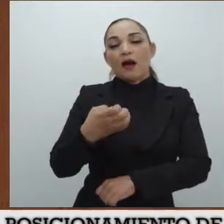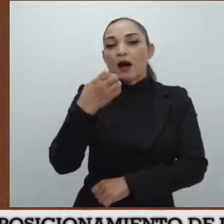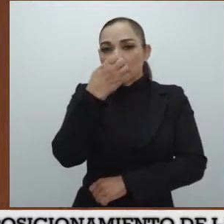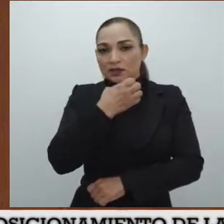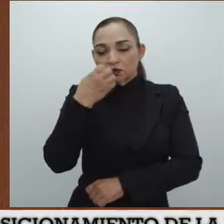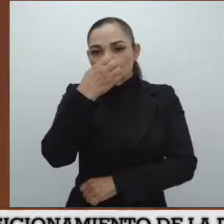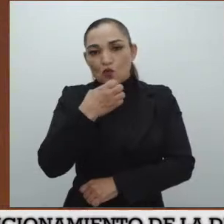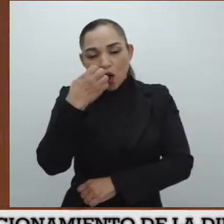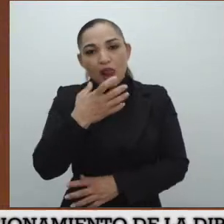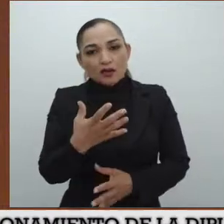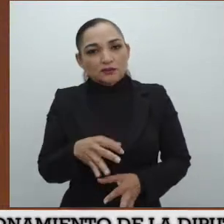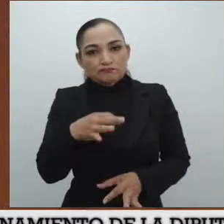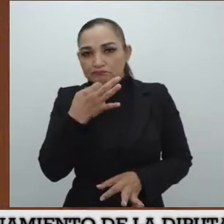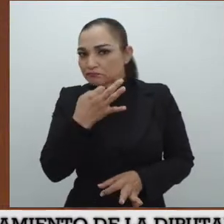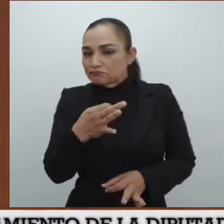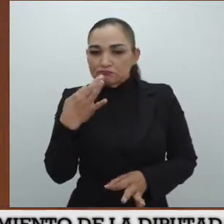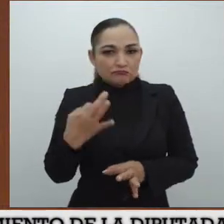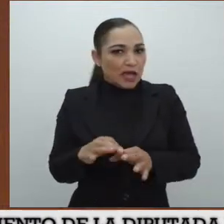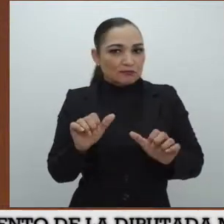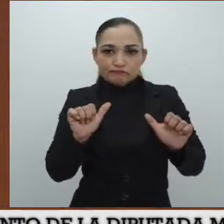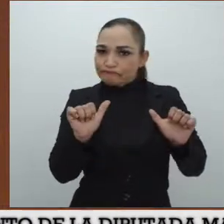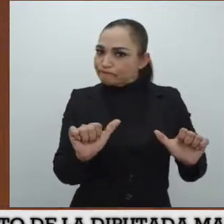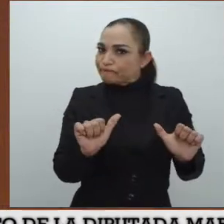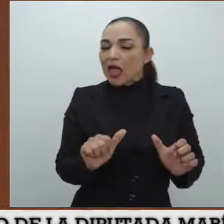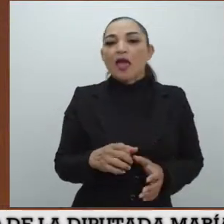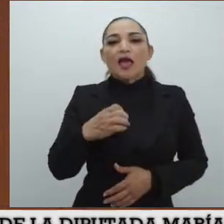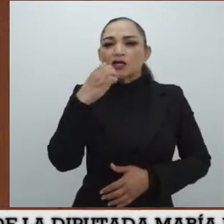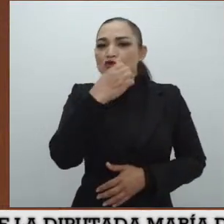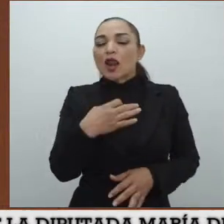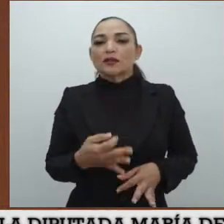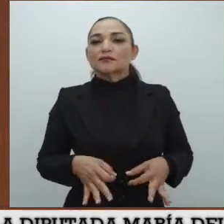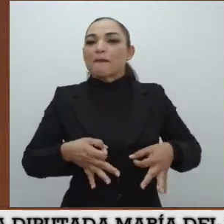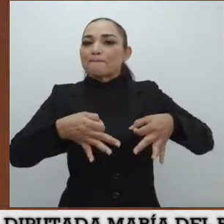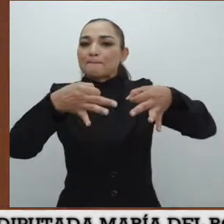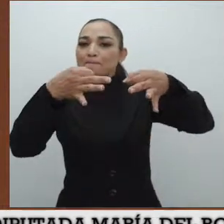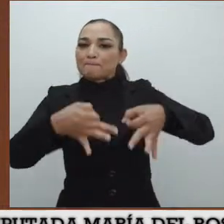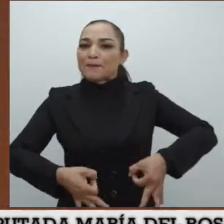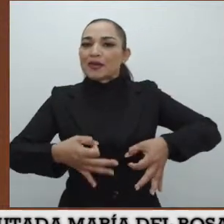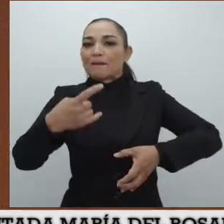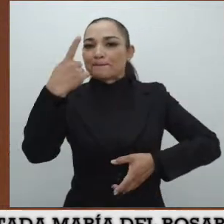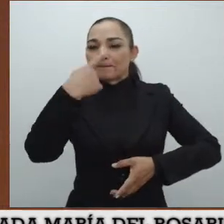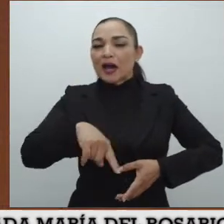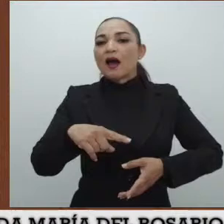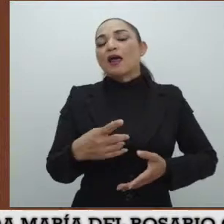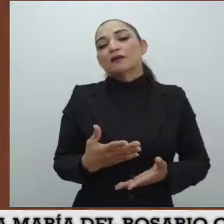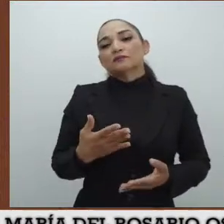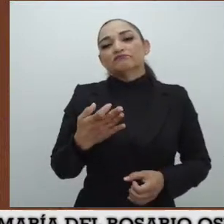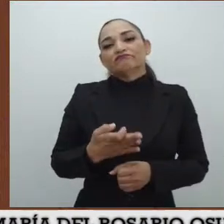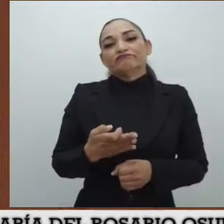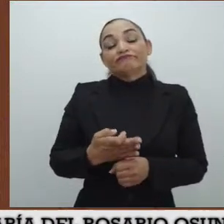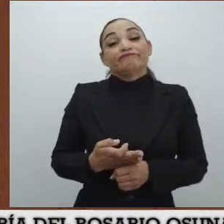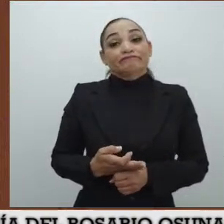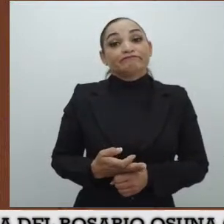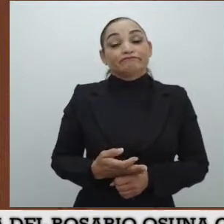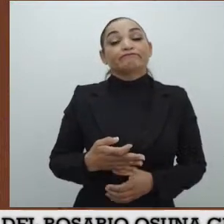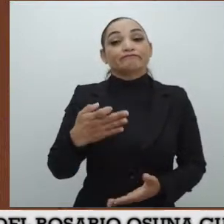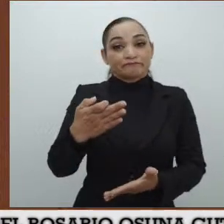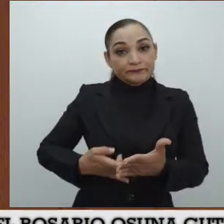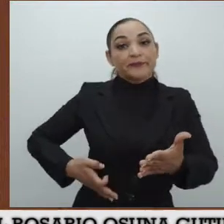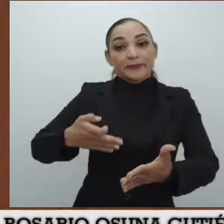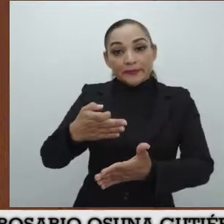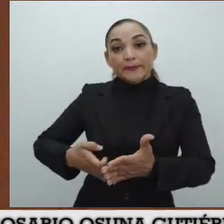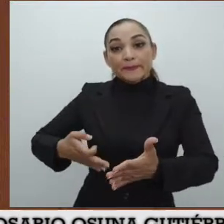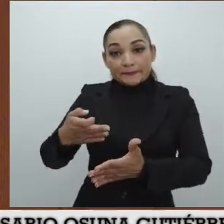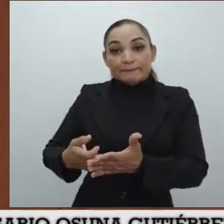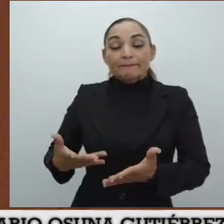al 100 o estuvieran, que fueran escuelas dignas, que no tuvieran tantas necesidades como están ahorita. Pero tenemos que revisar y yo